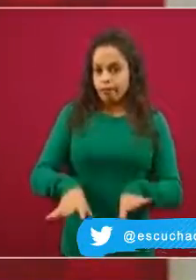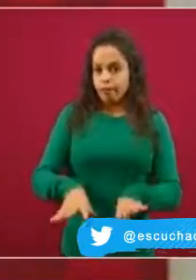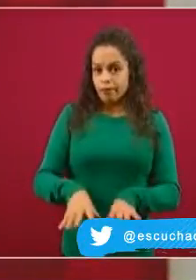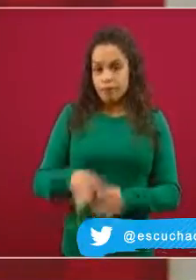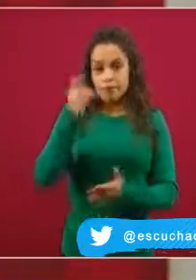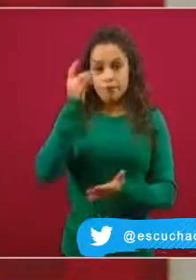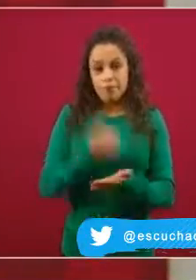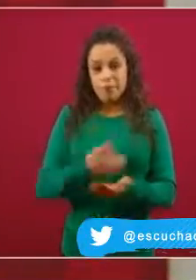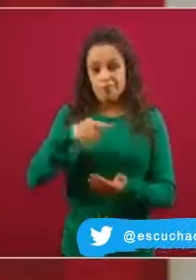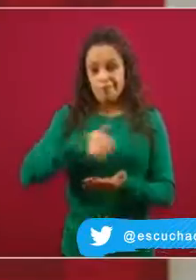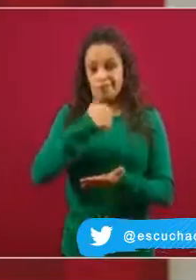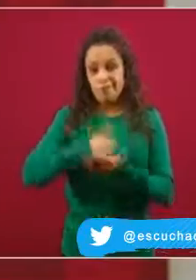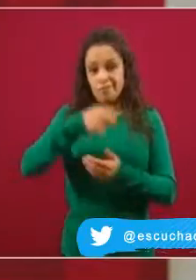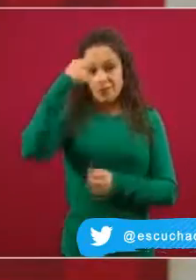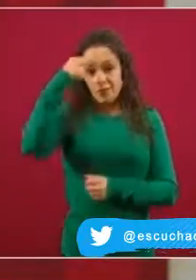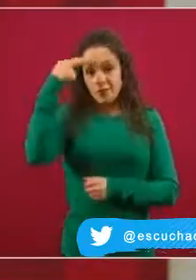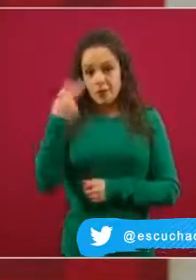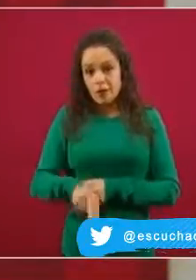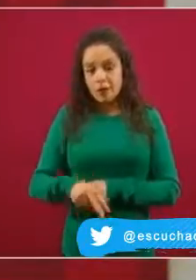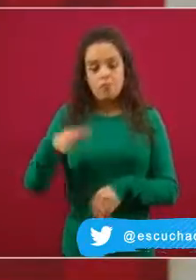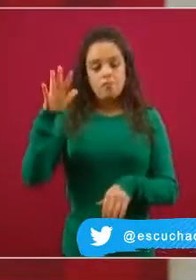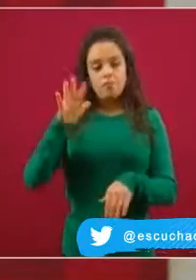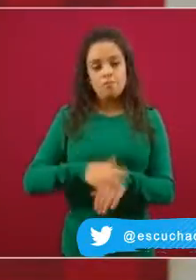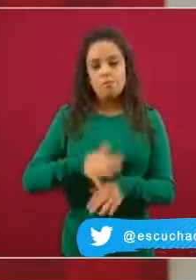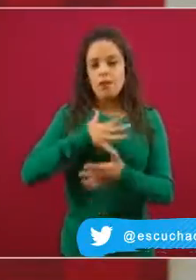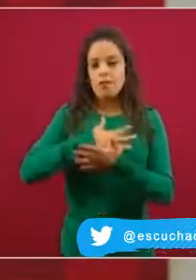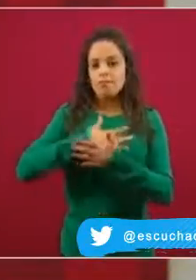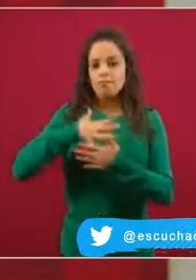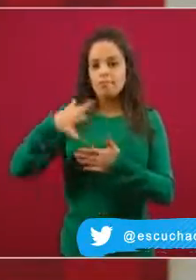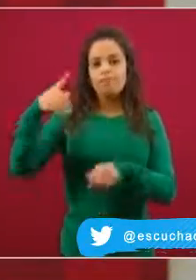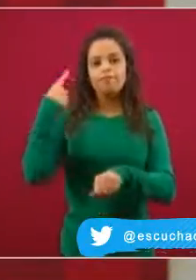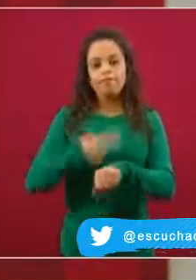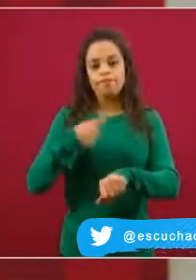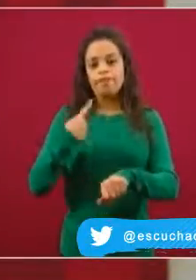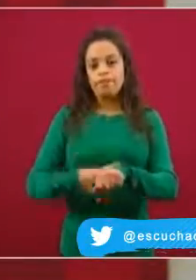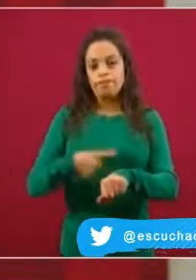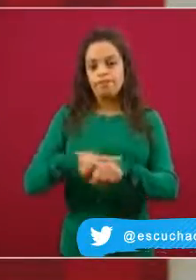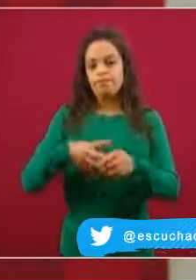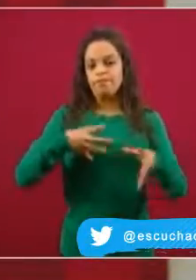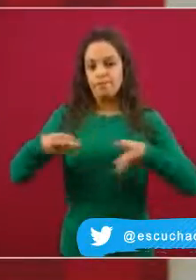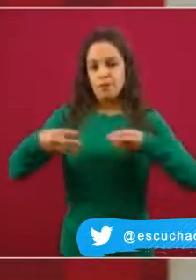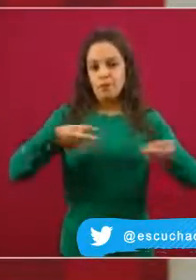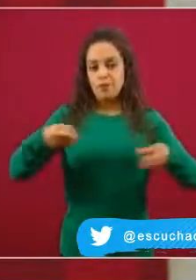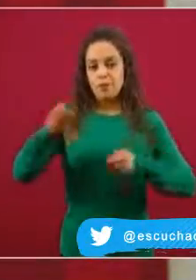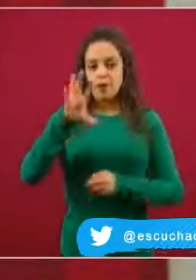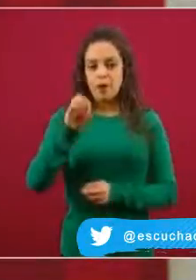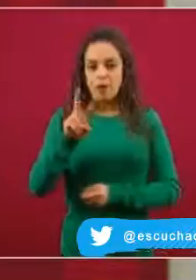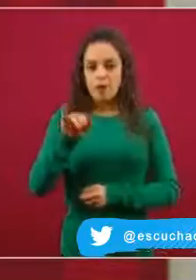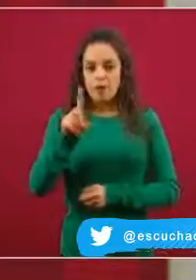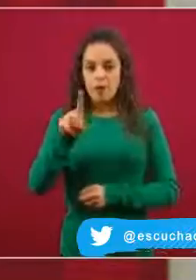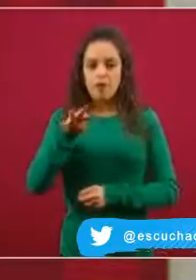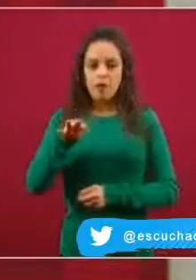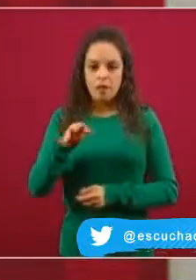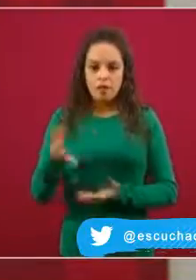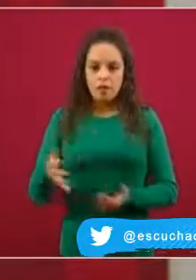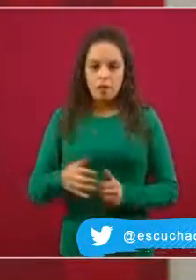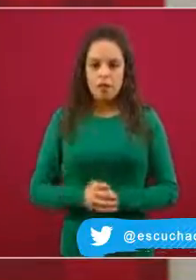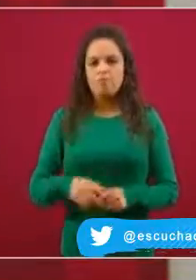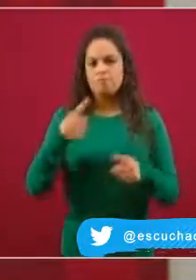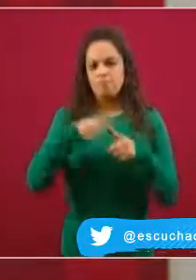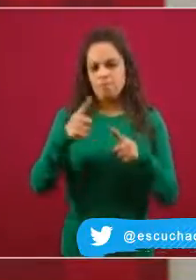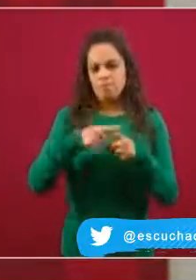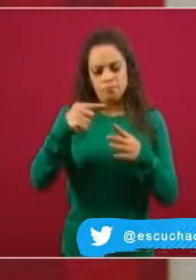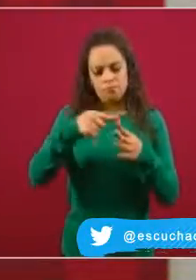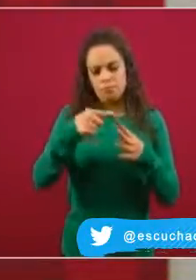la entidad del país con más casos de COVID-19. Esto se debe a varias razones. Una de